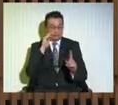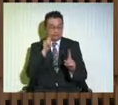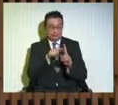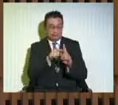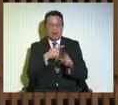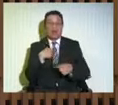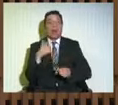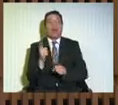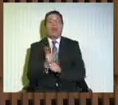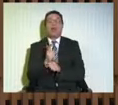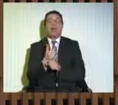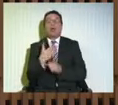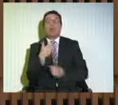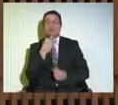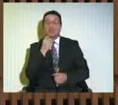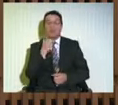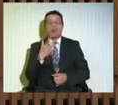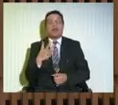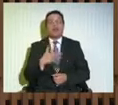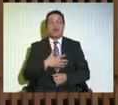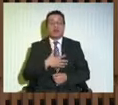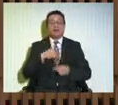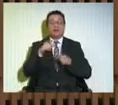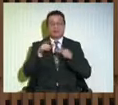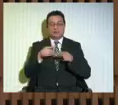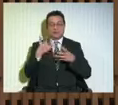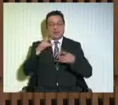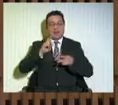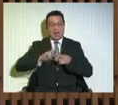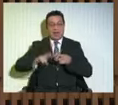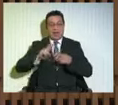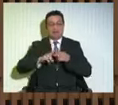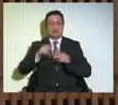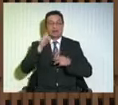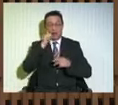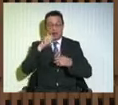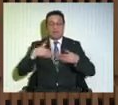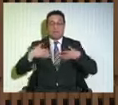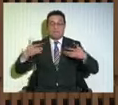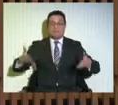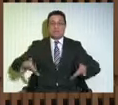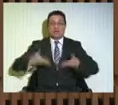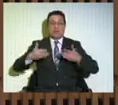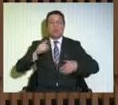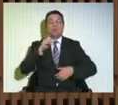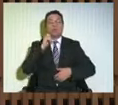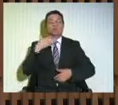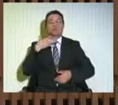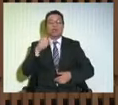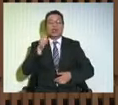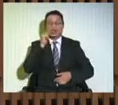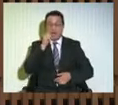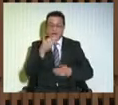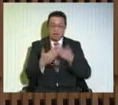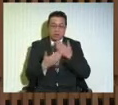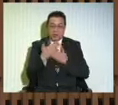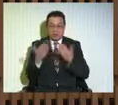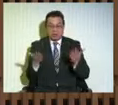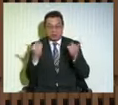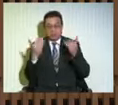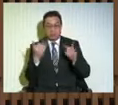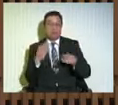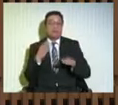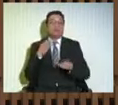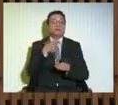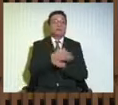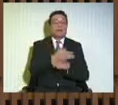labor, en el foco de lo que hacemos todos los días, en la motivación de por qué nos levantamos todas las mañanas y vamos al